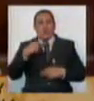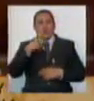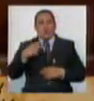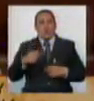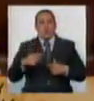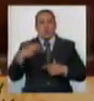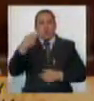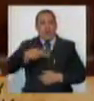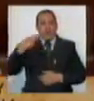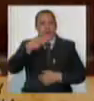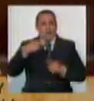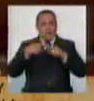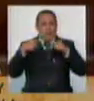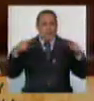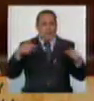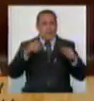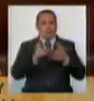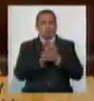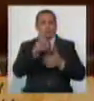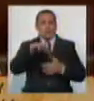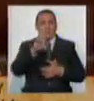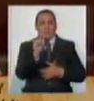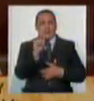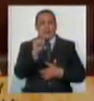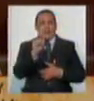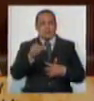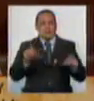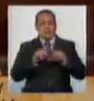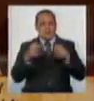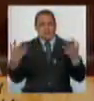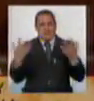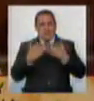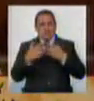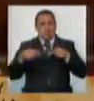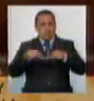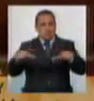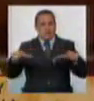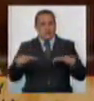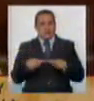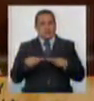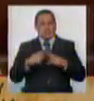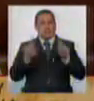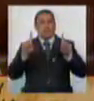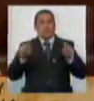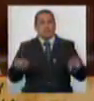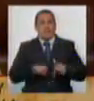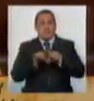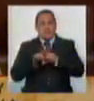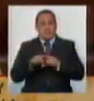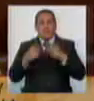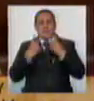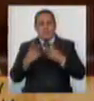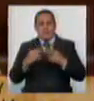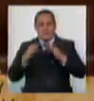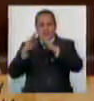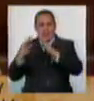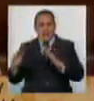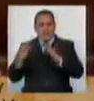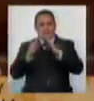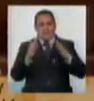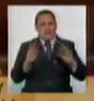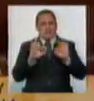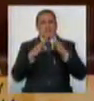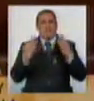la provincia de Chupaca en Junín, integrando no solo territorios, sino sobre todo pueblos y